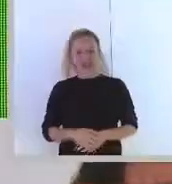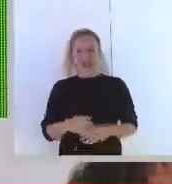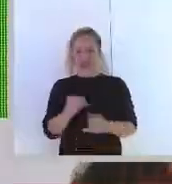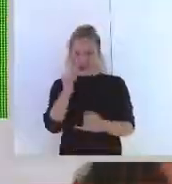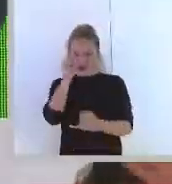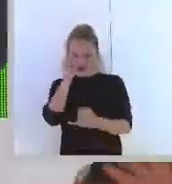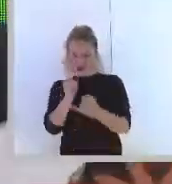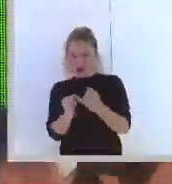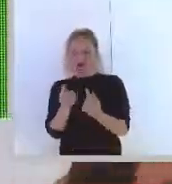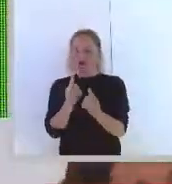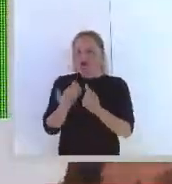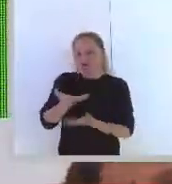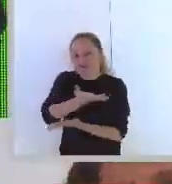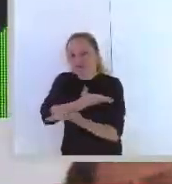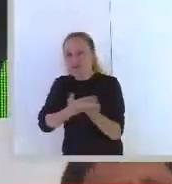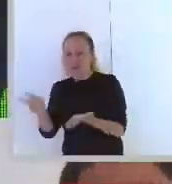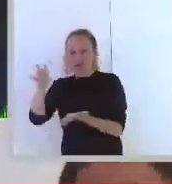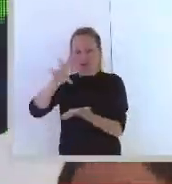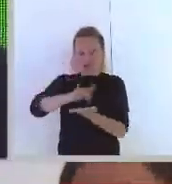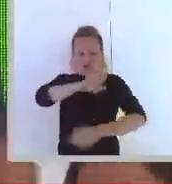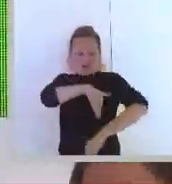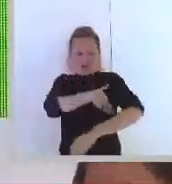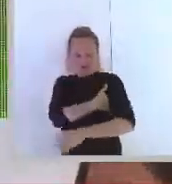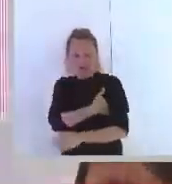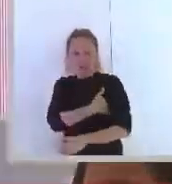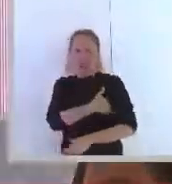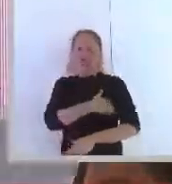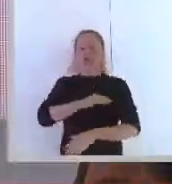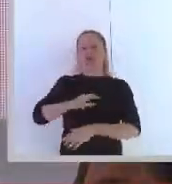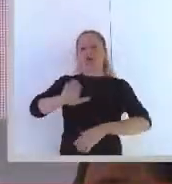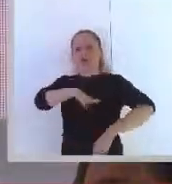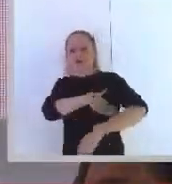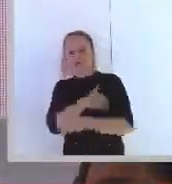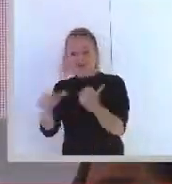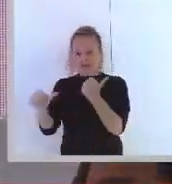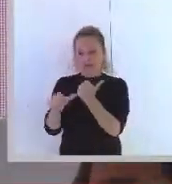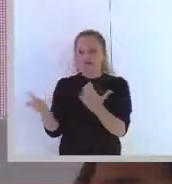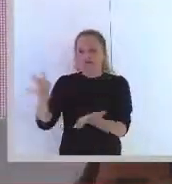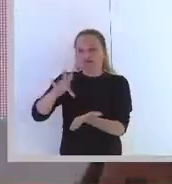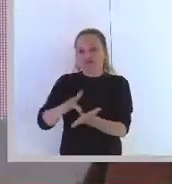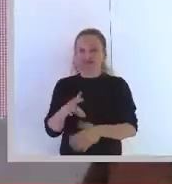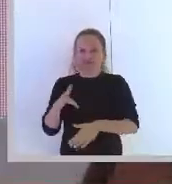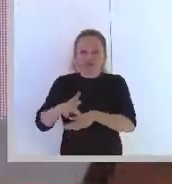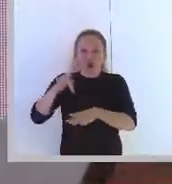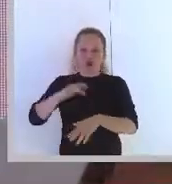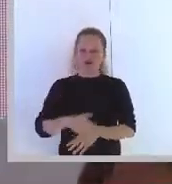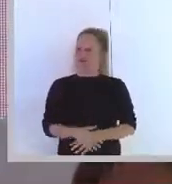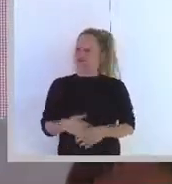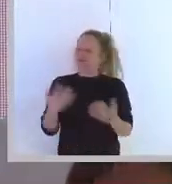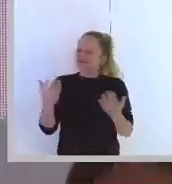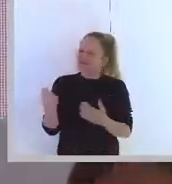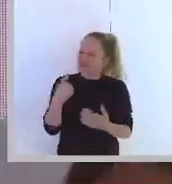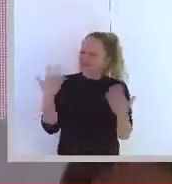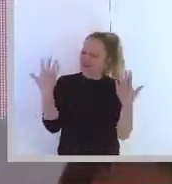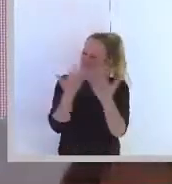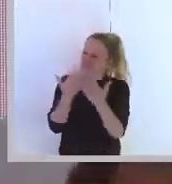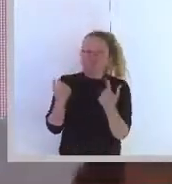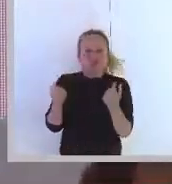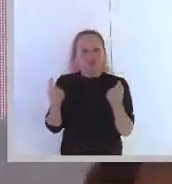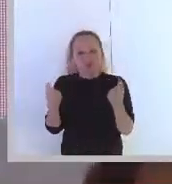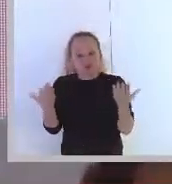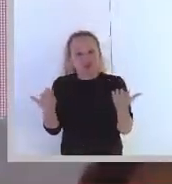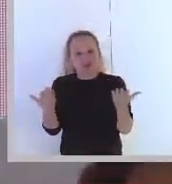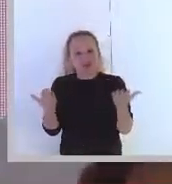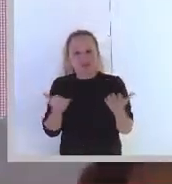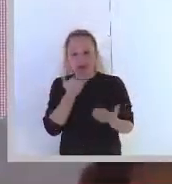en donde tenían que acudir los ministros, tenían que acudir los viceministros. Yo no entendí muy bien la pregunta, porque quizás